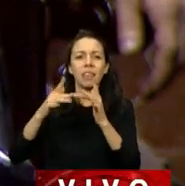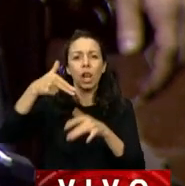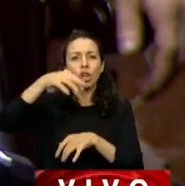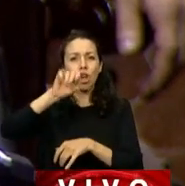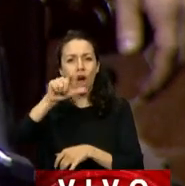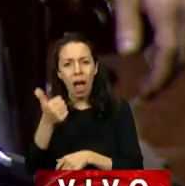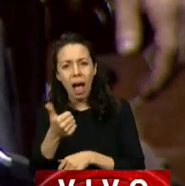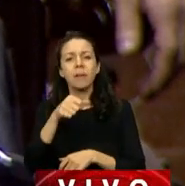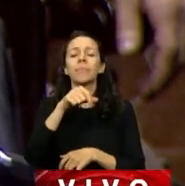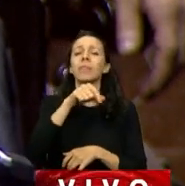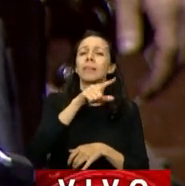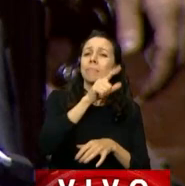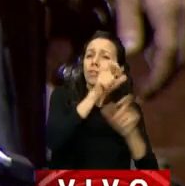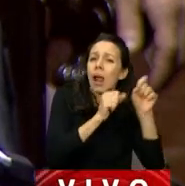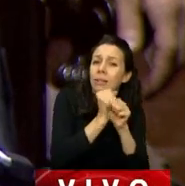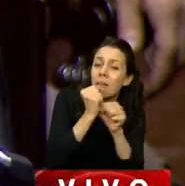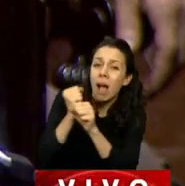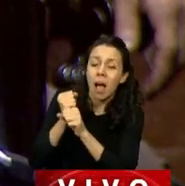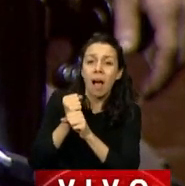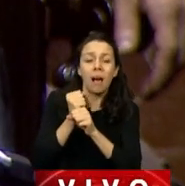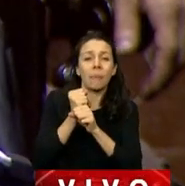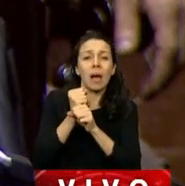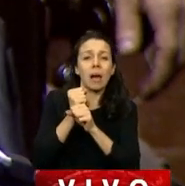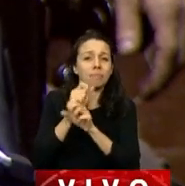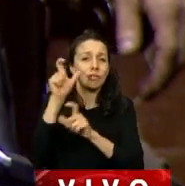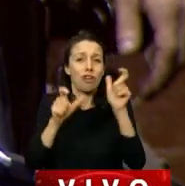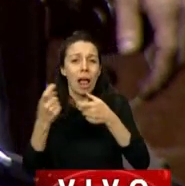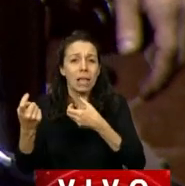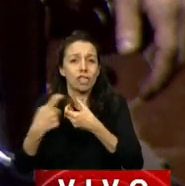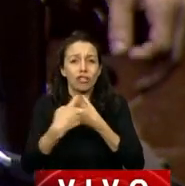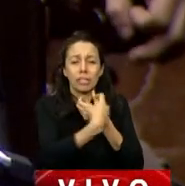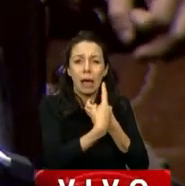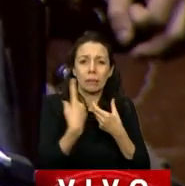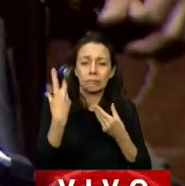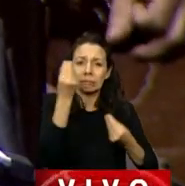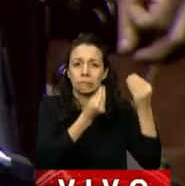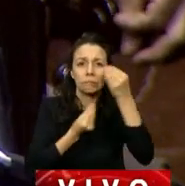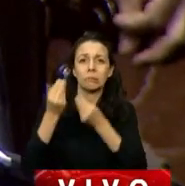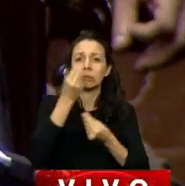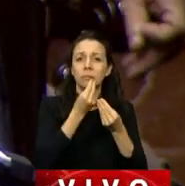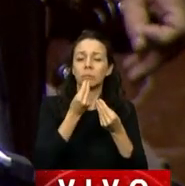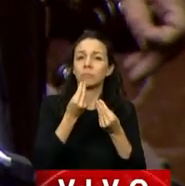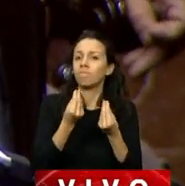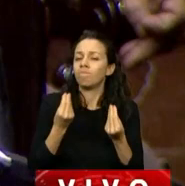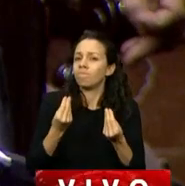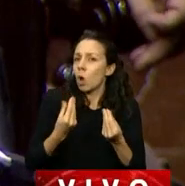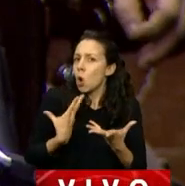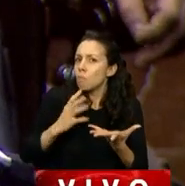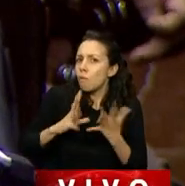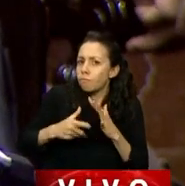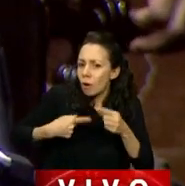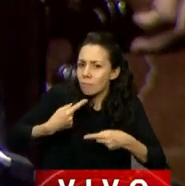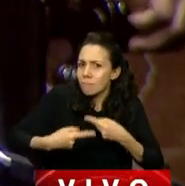sus trabajadores, sus asociados tenían una gran preocupación por cómo iba a